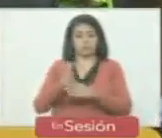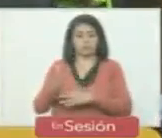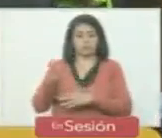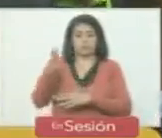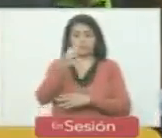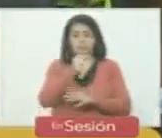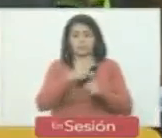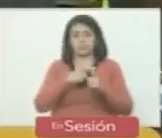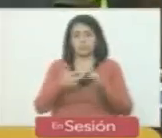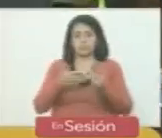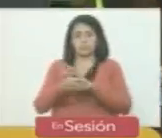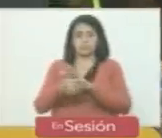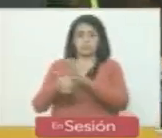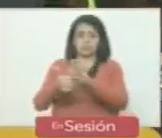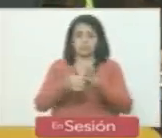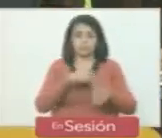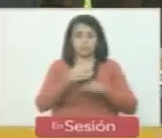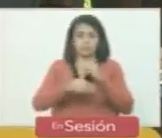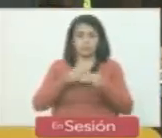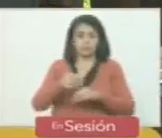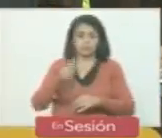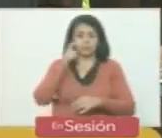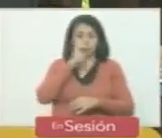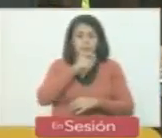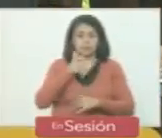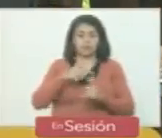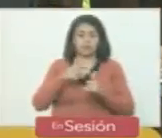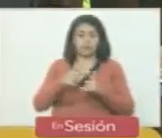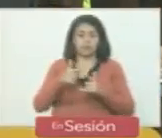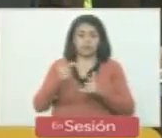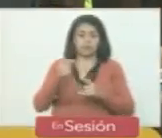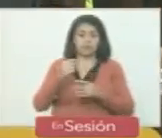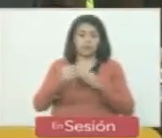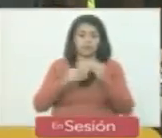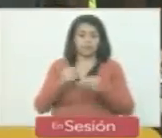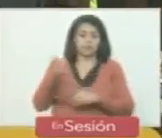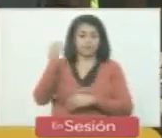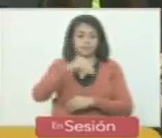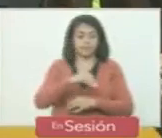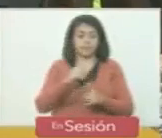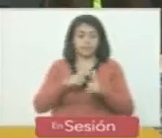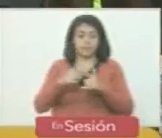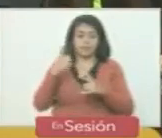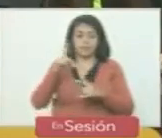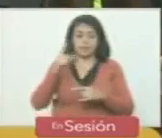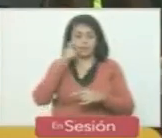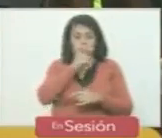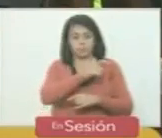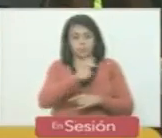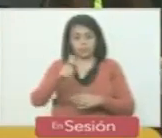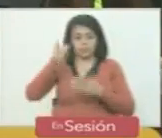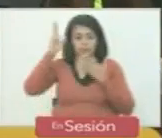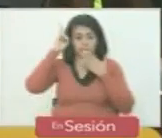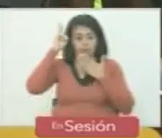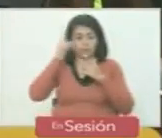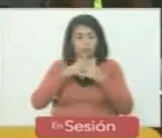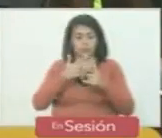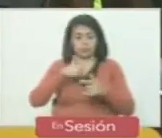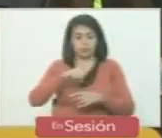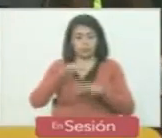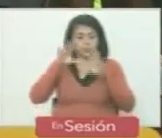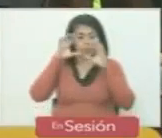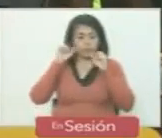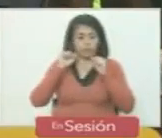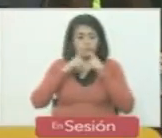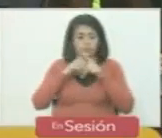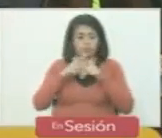logrando, plasmando ese reconocimiento, logrando los derechos de los pueblos indígenas. Nosotros los